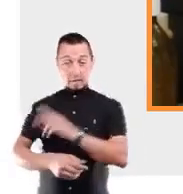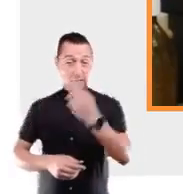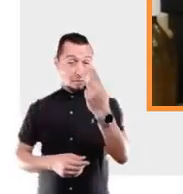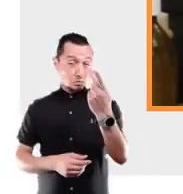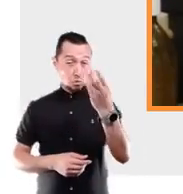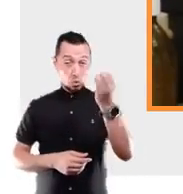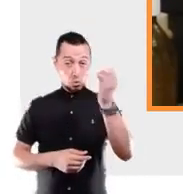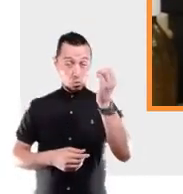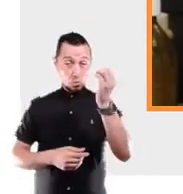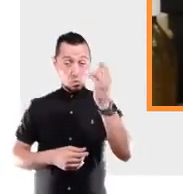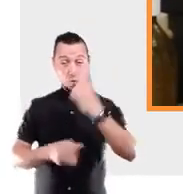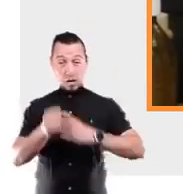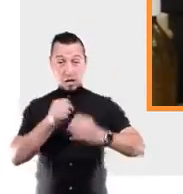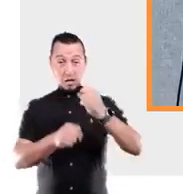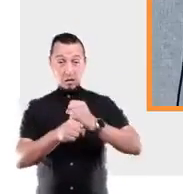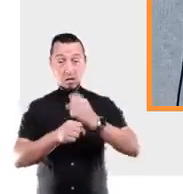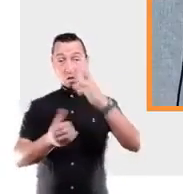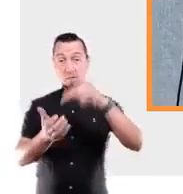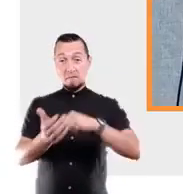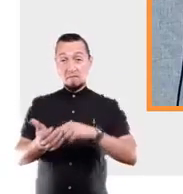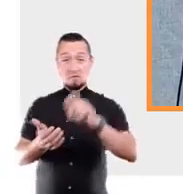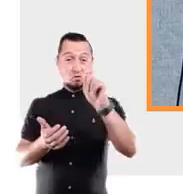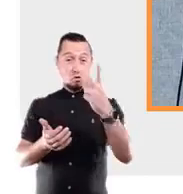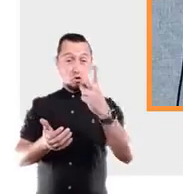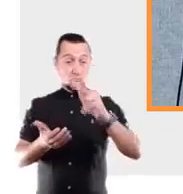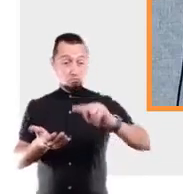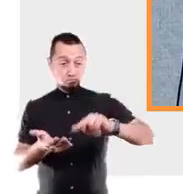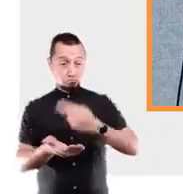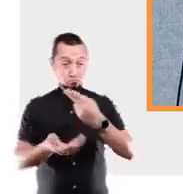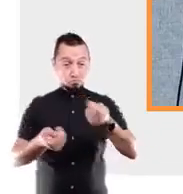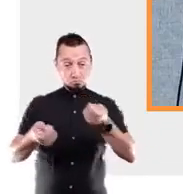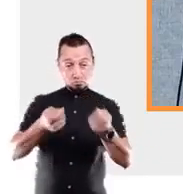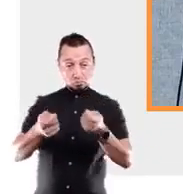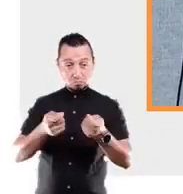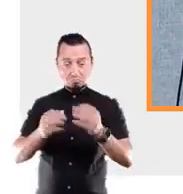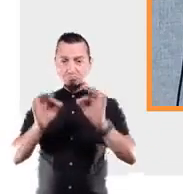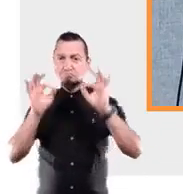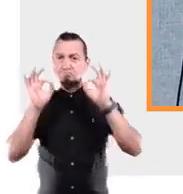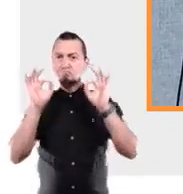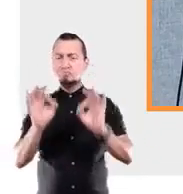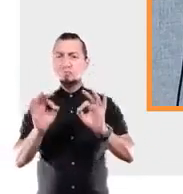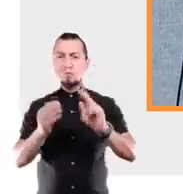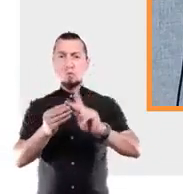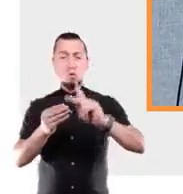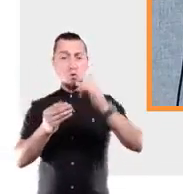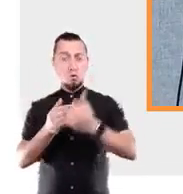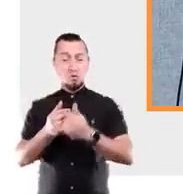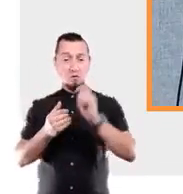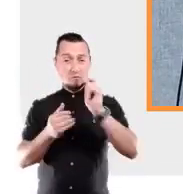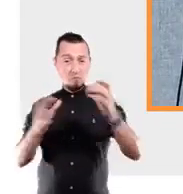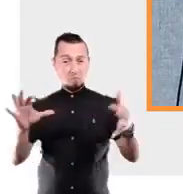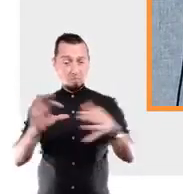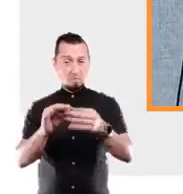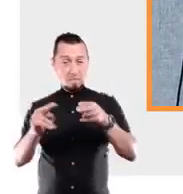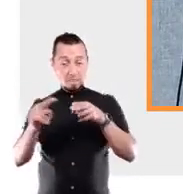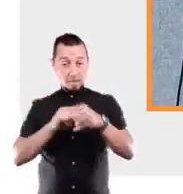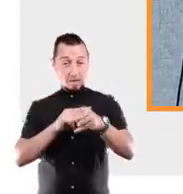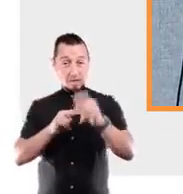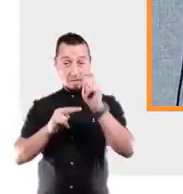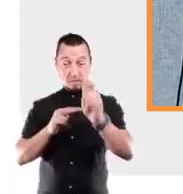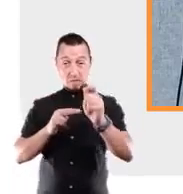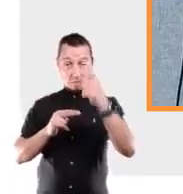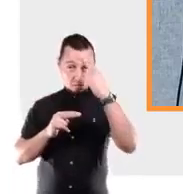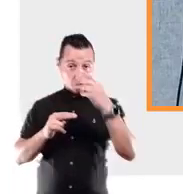año 2022, cuando se firmó y arrancó con éxito el proyecto DLS del tren ligero de la línea 4